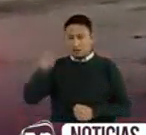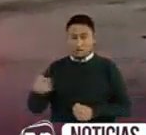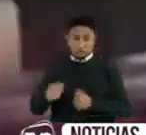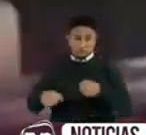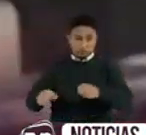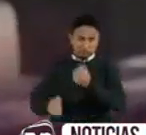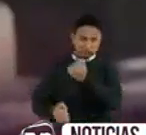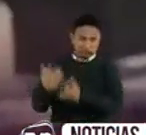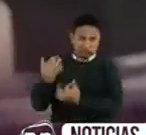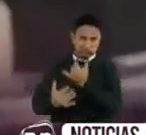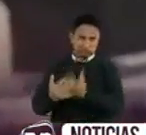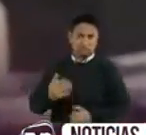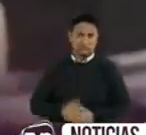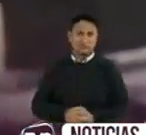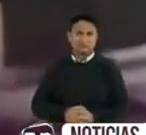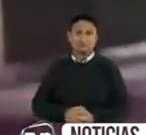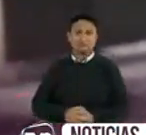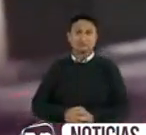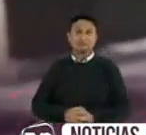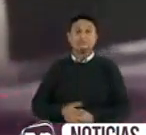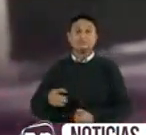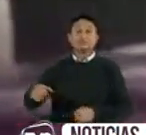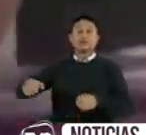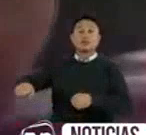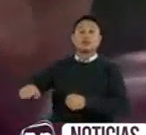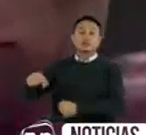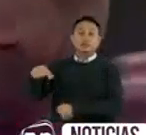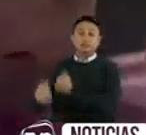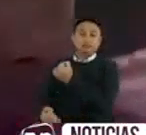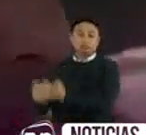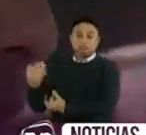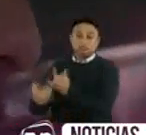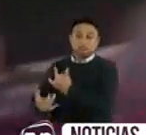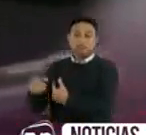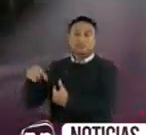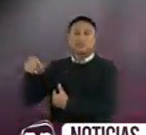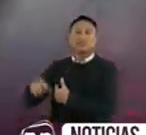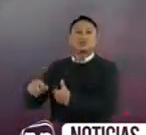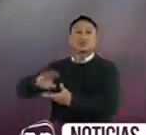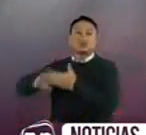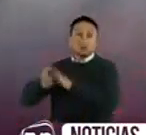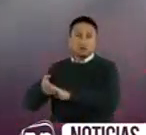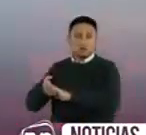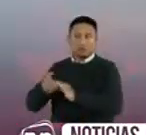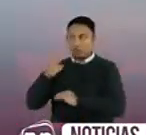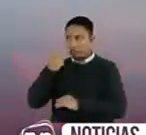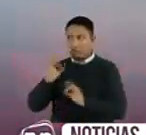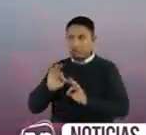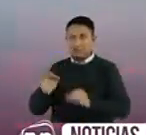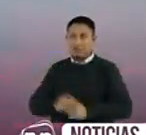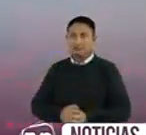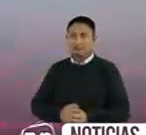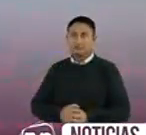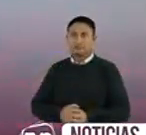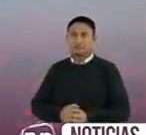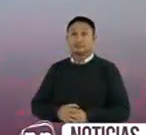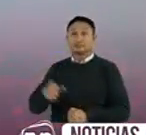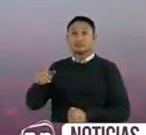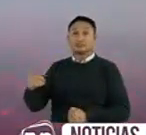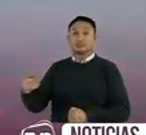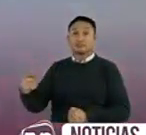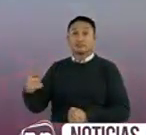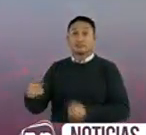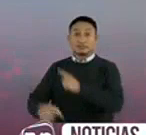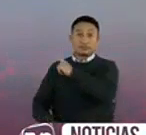motocicleta. La motocicleta es incinerada por personas de la comunidad quienes no se identifican. A punto estaban los vecinos de este